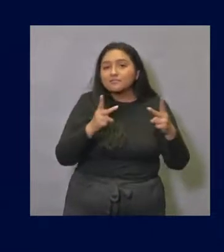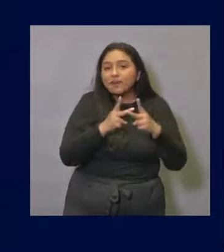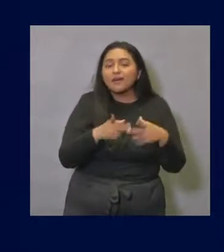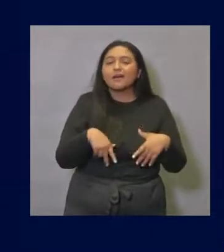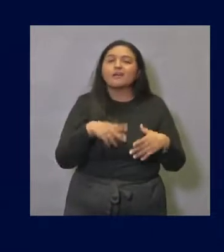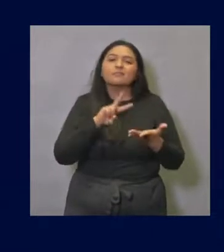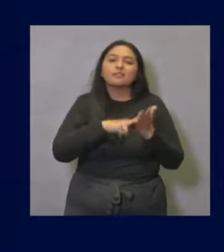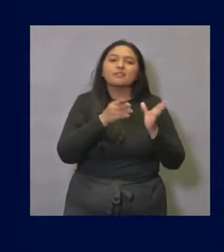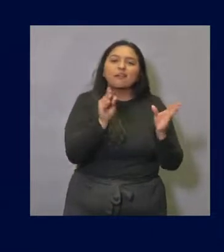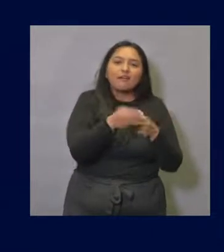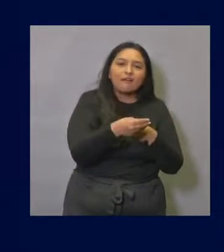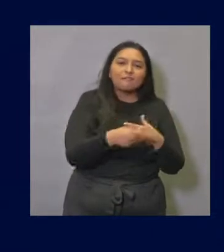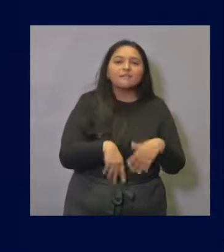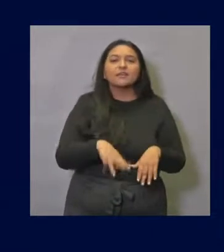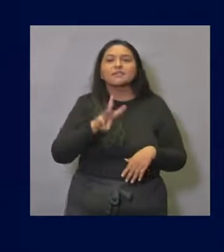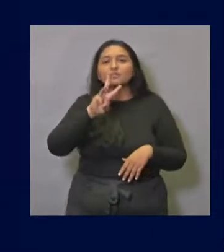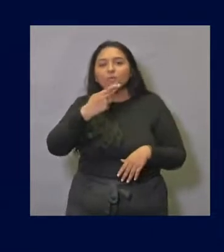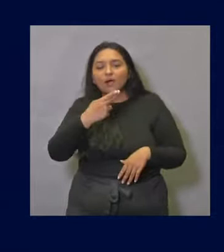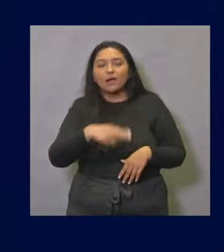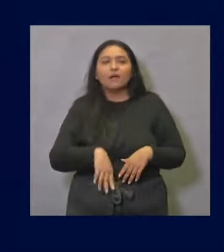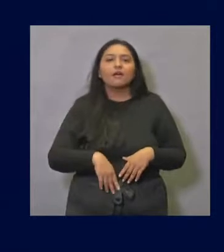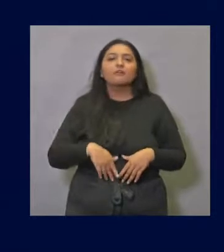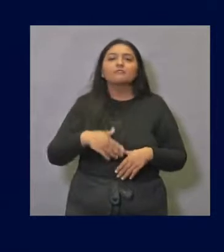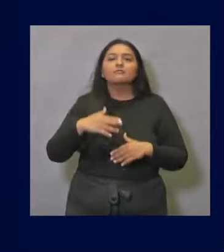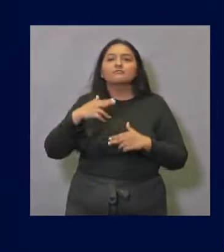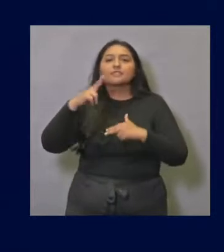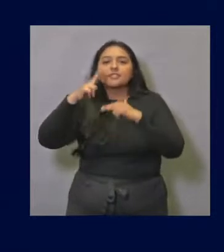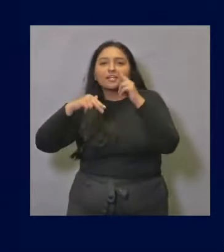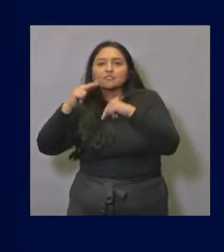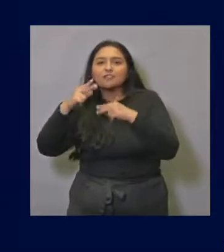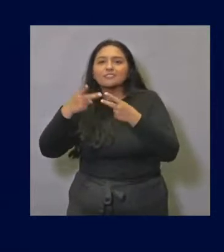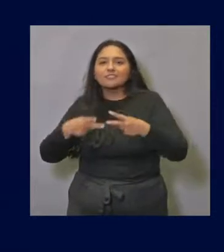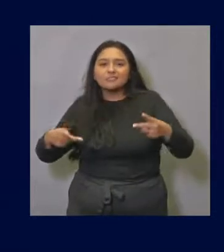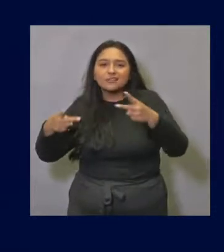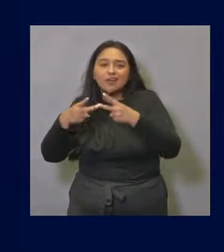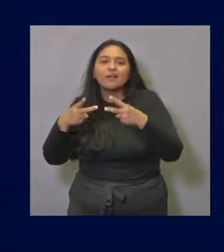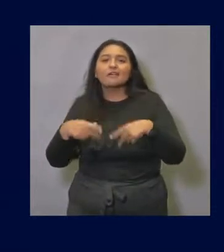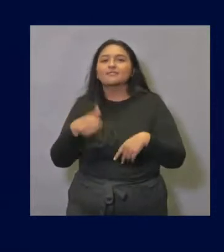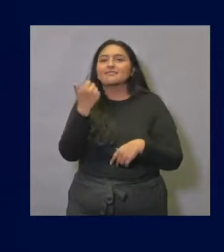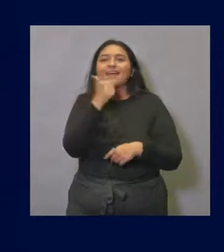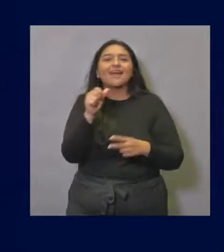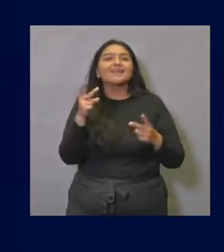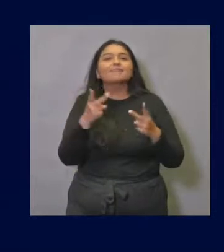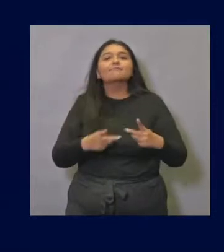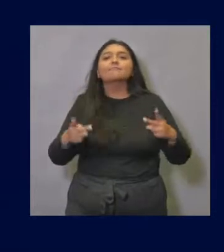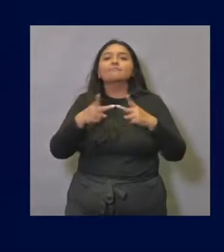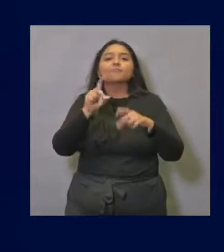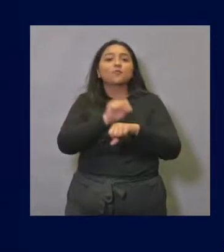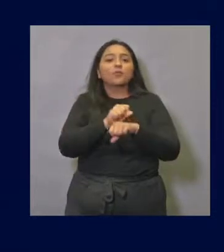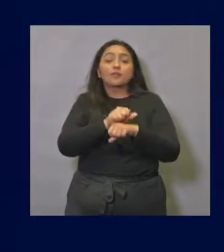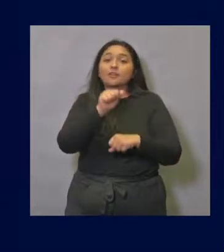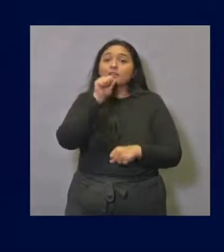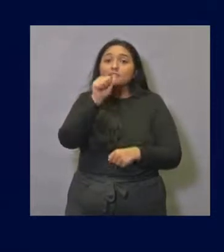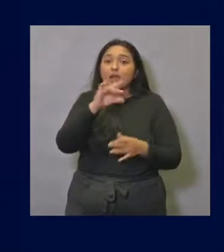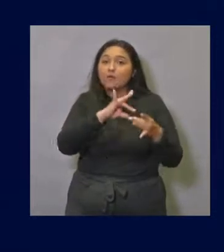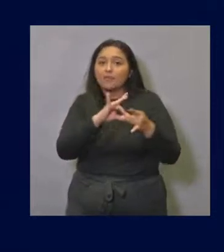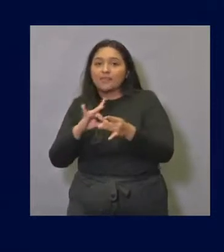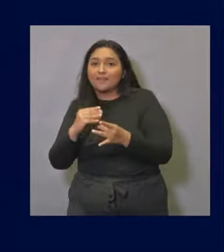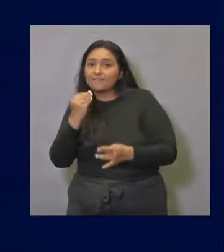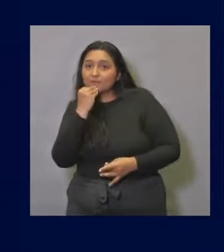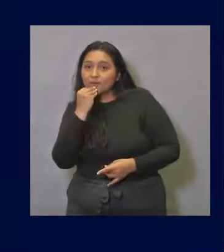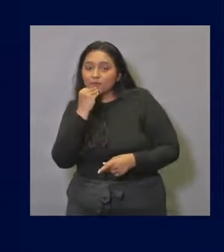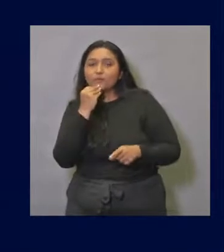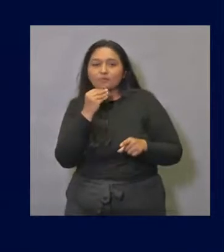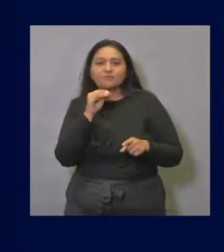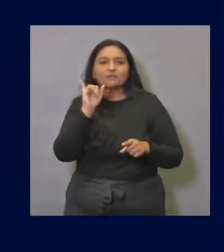oficinas, almacenes, sitios de construcción y cualquier otro sitio no relacionado con los alimentos,